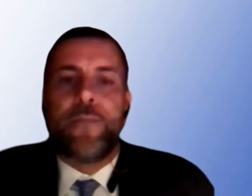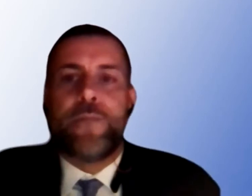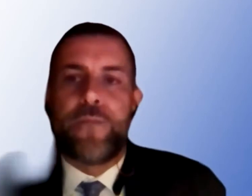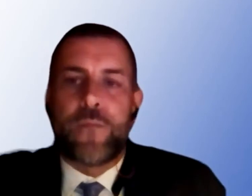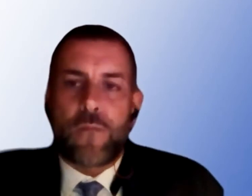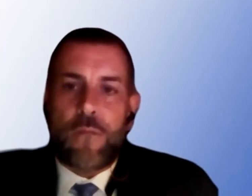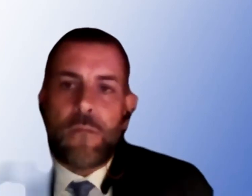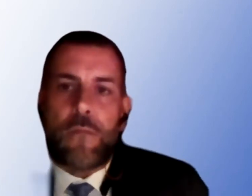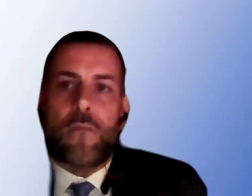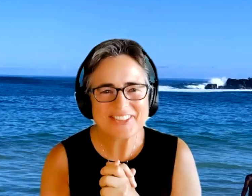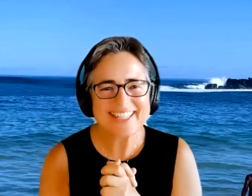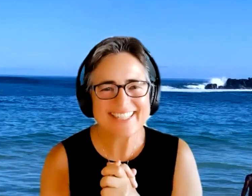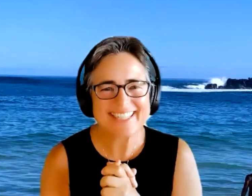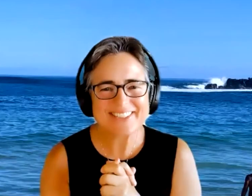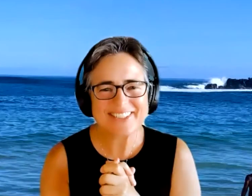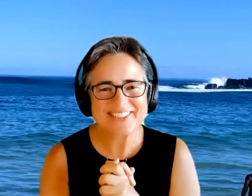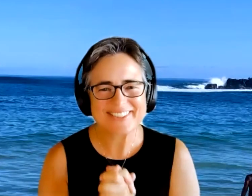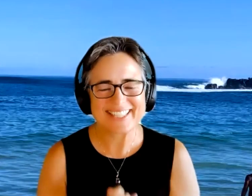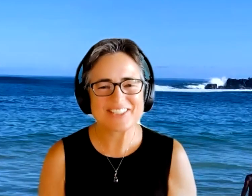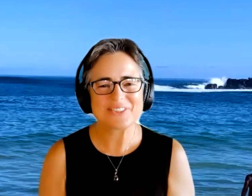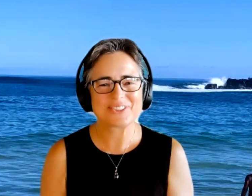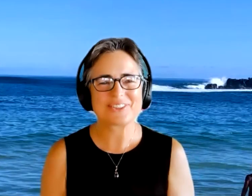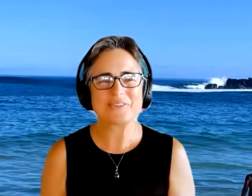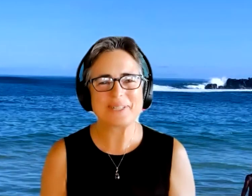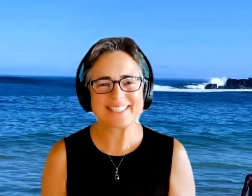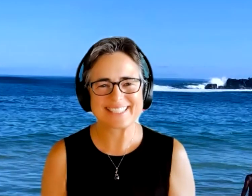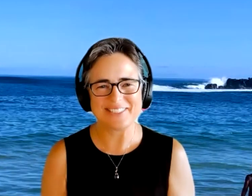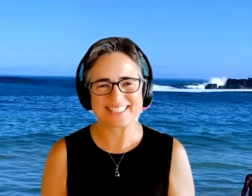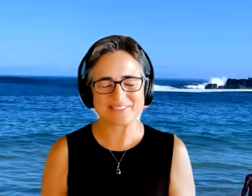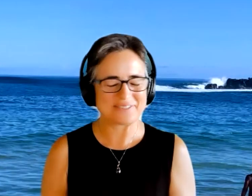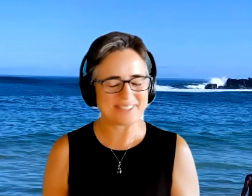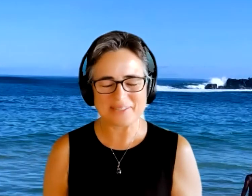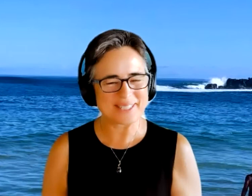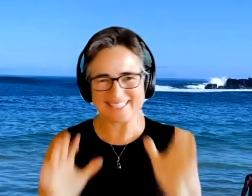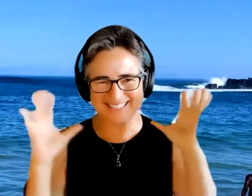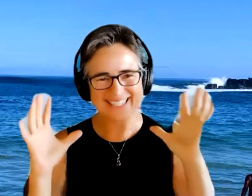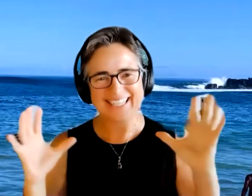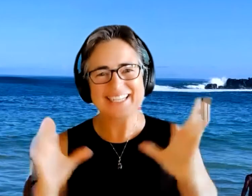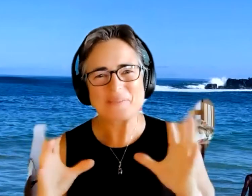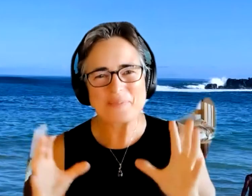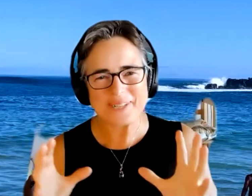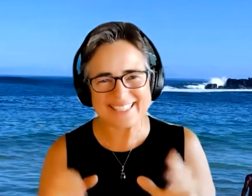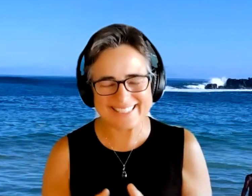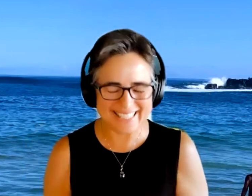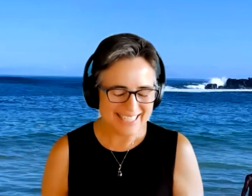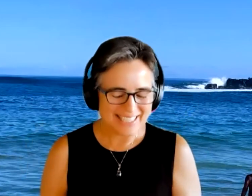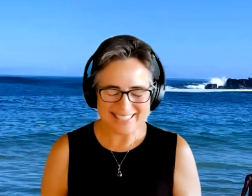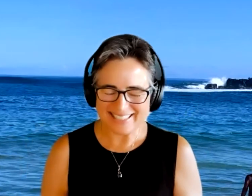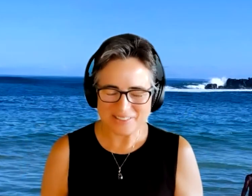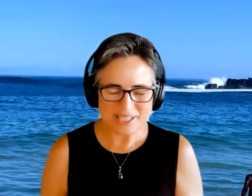noches. Thank you, Alejandro. Thank you so much. That was a fabulous,